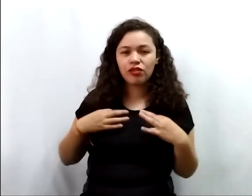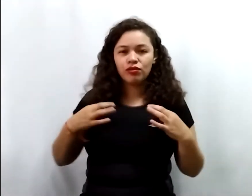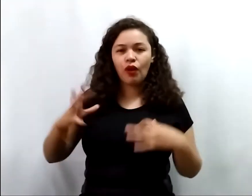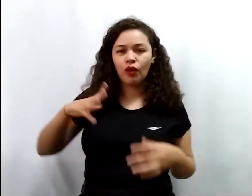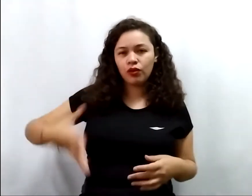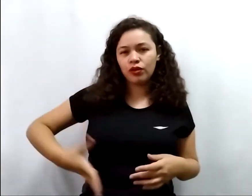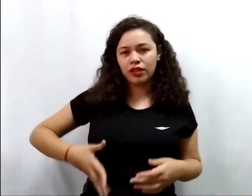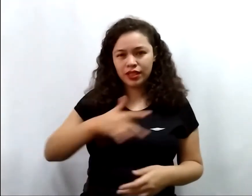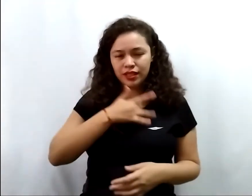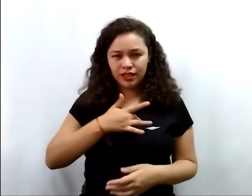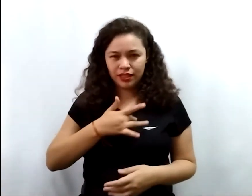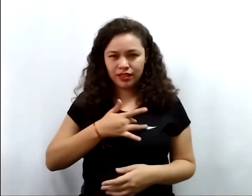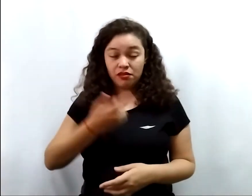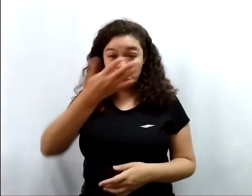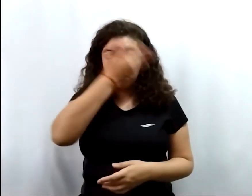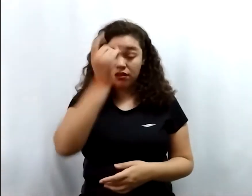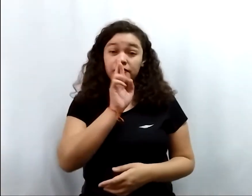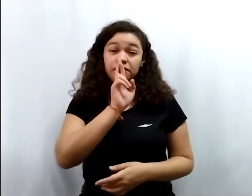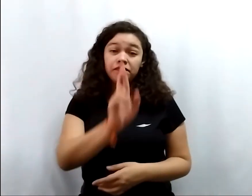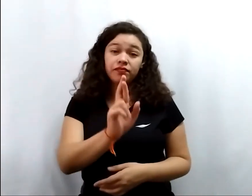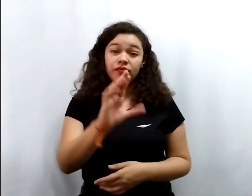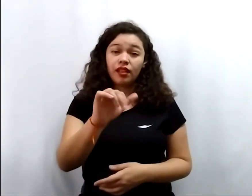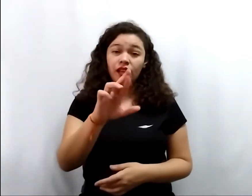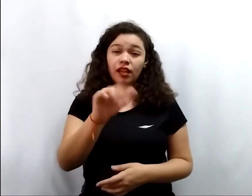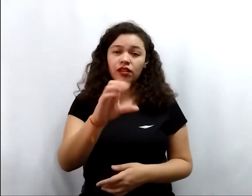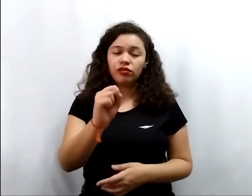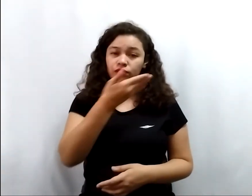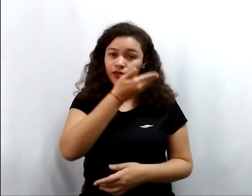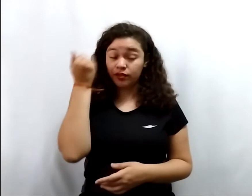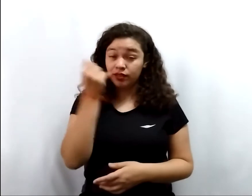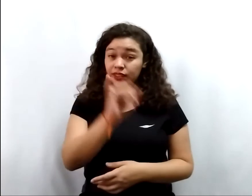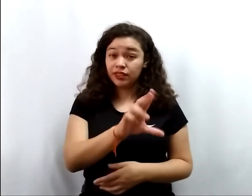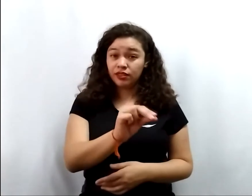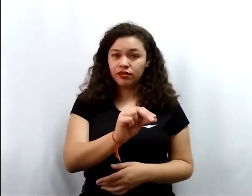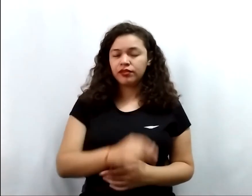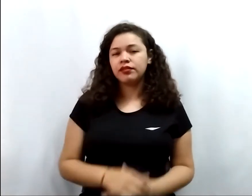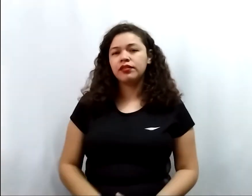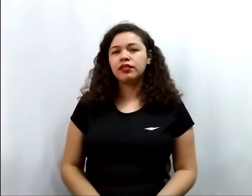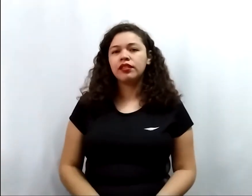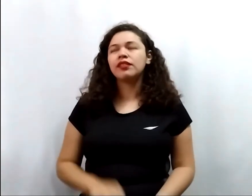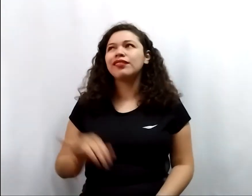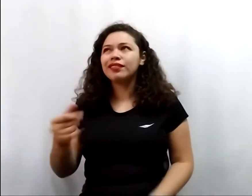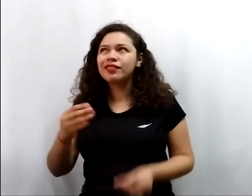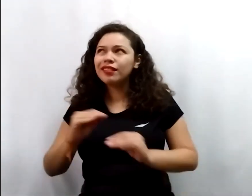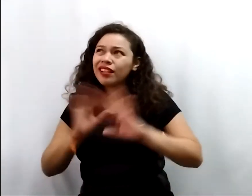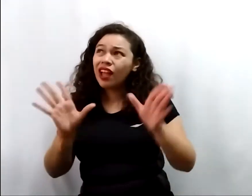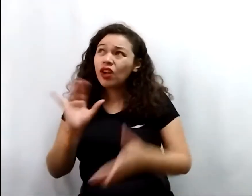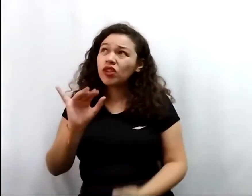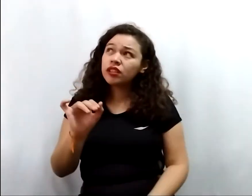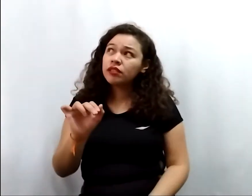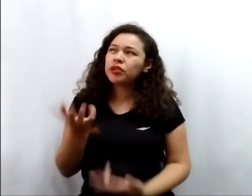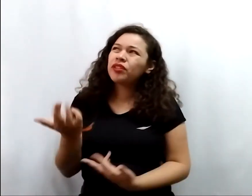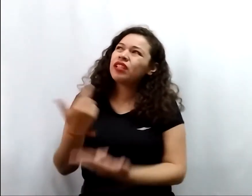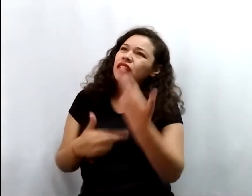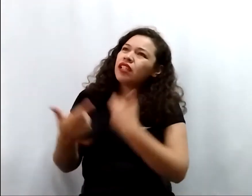sé si respondo tu pregunta, Carlos. Es que, o sea, sí me queda claro, pero vuelvo a lo mismo. Es que,